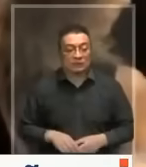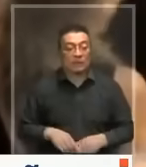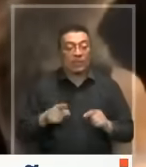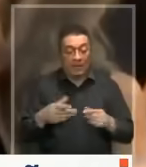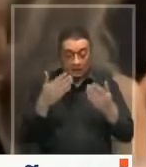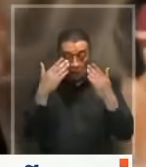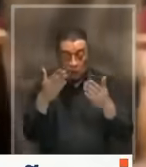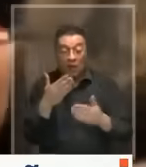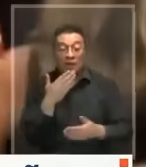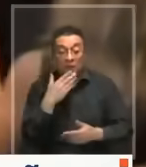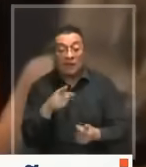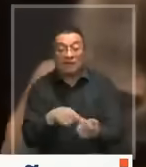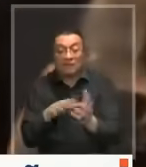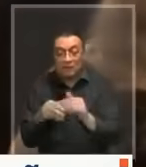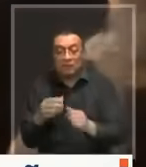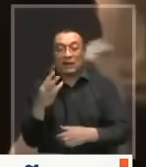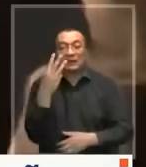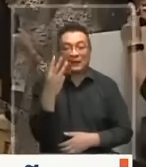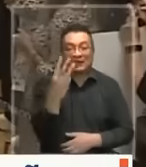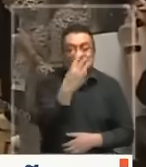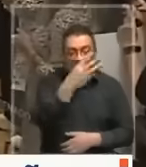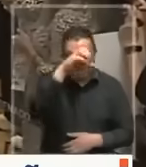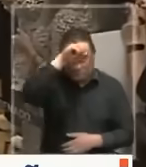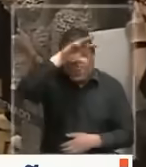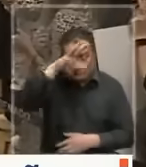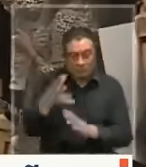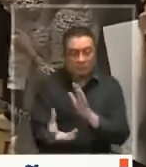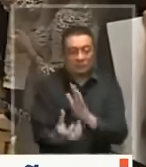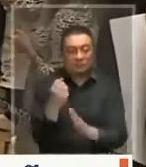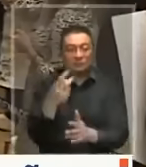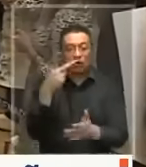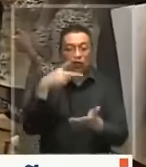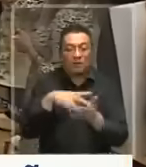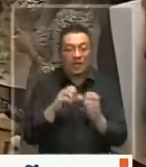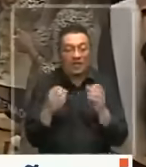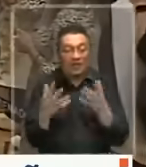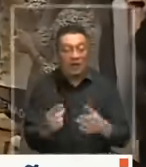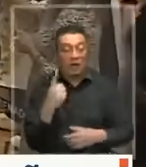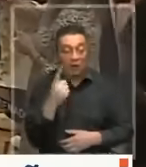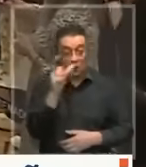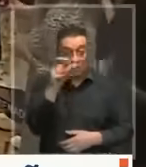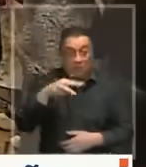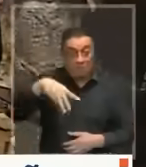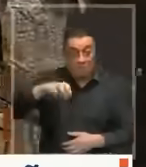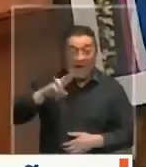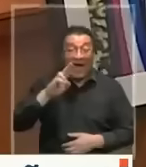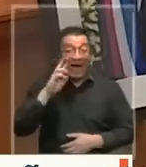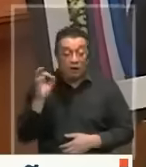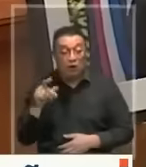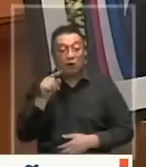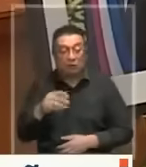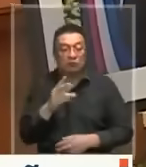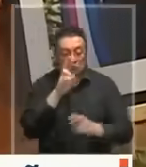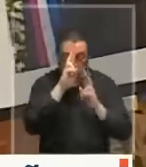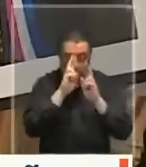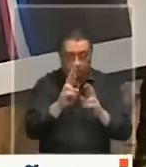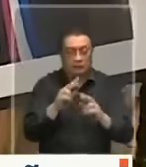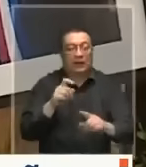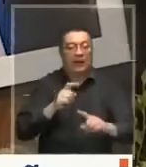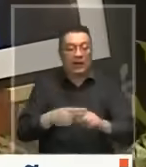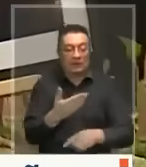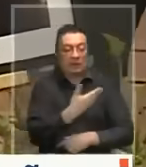familia fue a parte de los 33 mineros rescatados en 2010. Uno de ellos, Mario Sepúlveda, le rindió tributo al